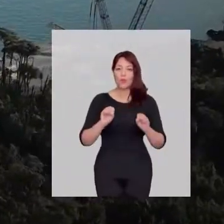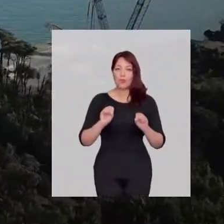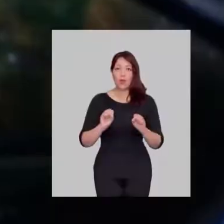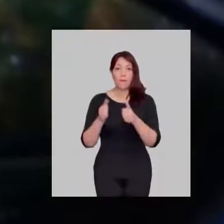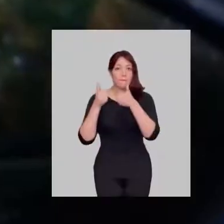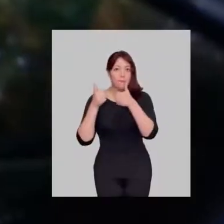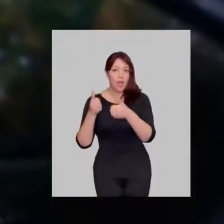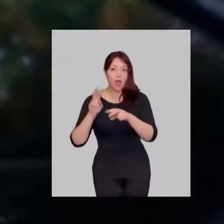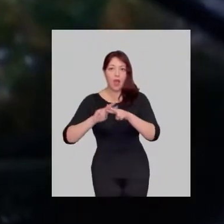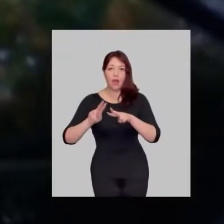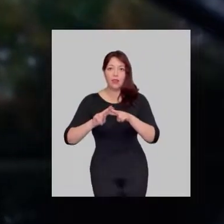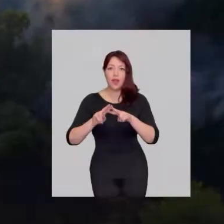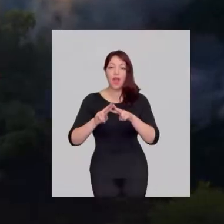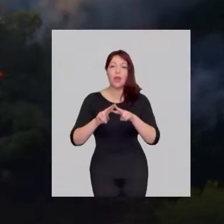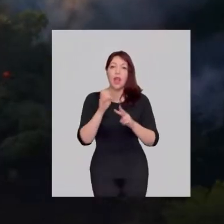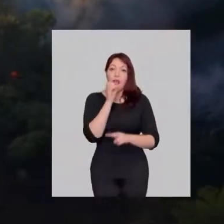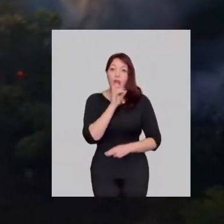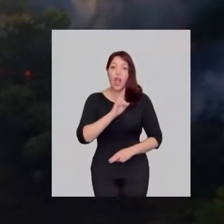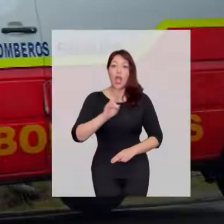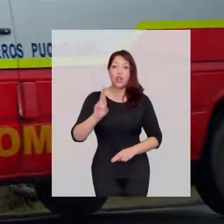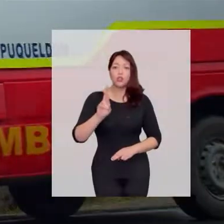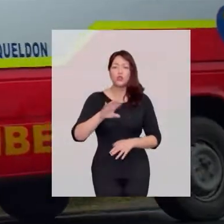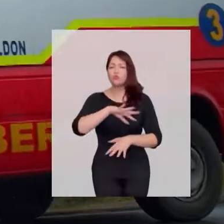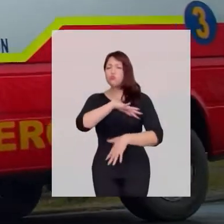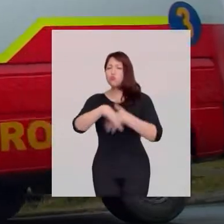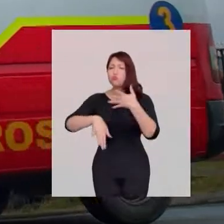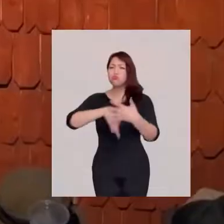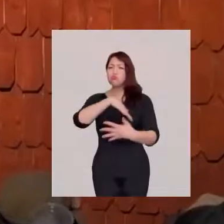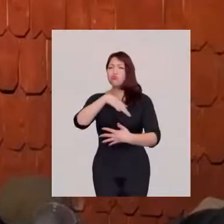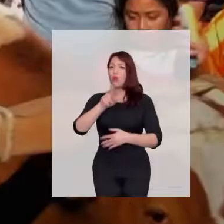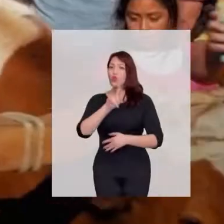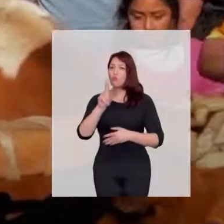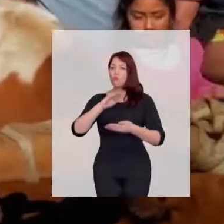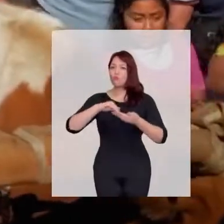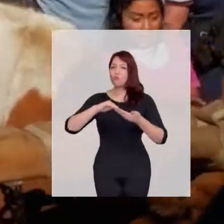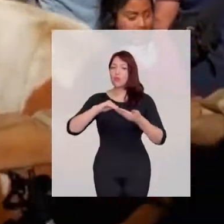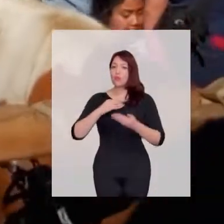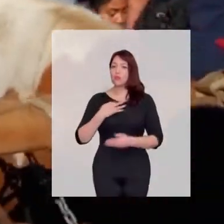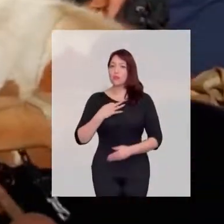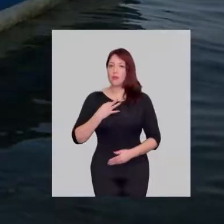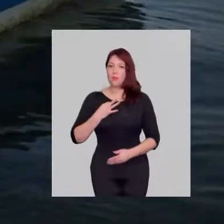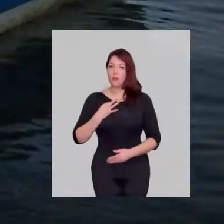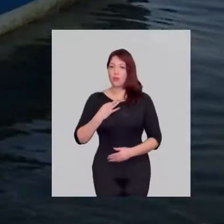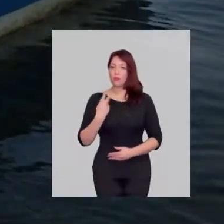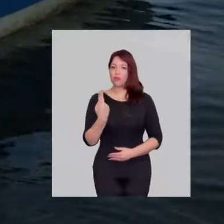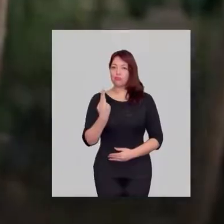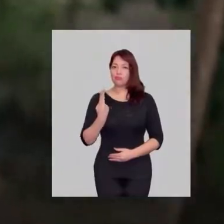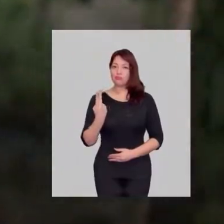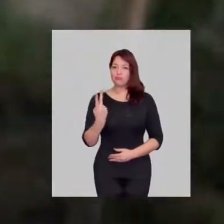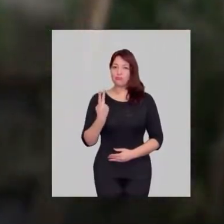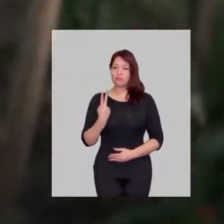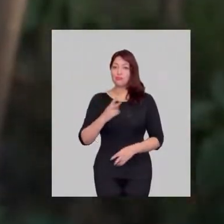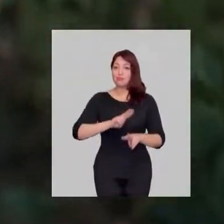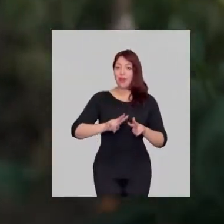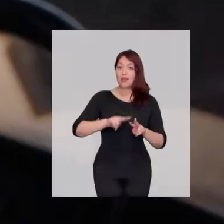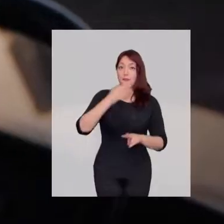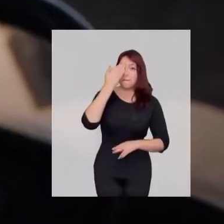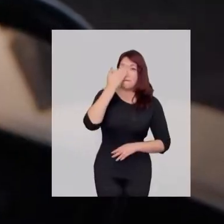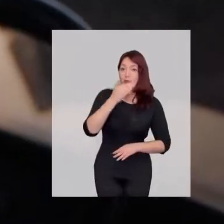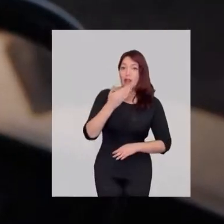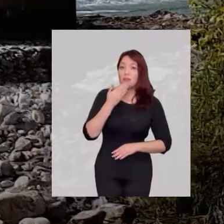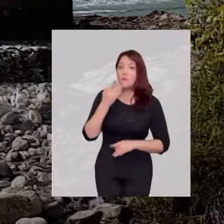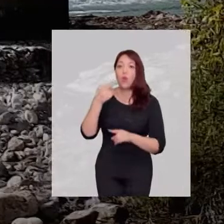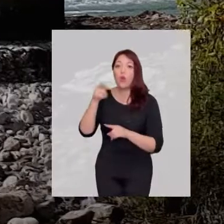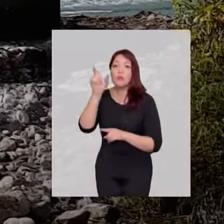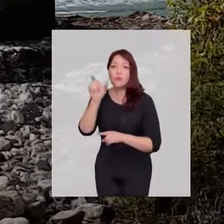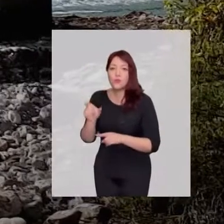las haces bien, el sur no te perdona. Dependemos el uno del otro. Si algo